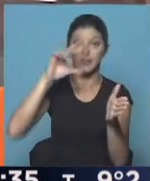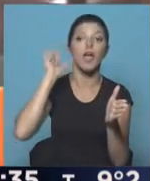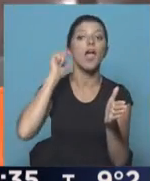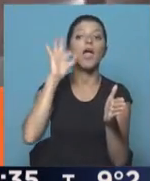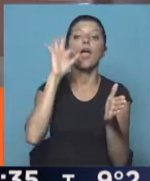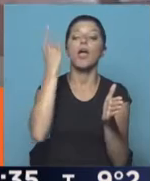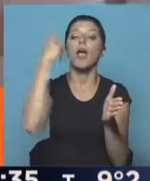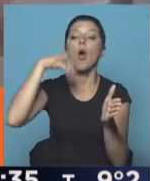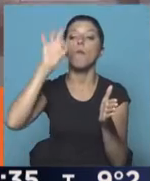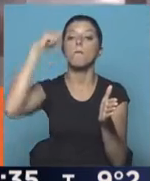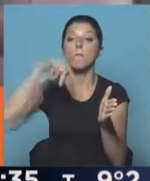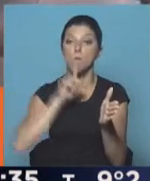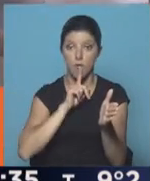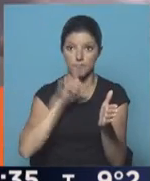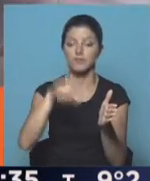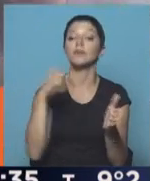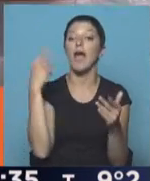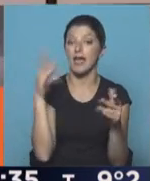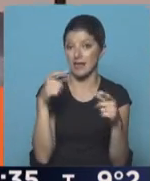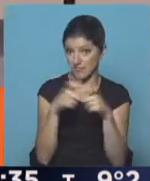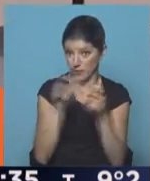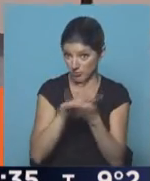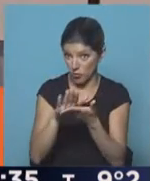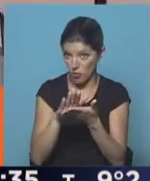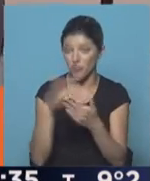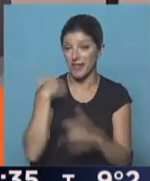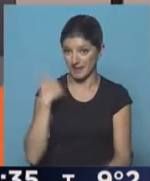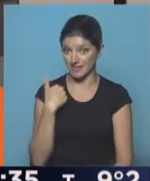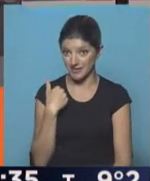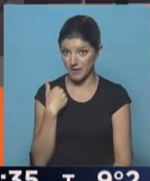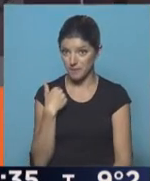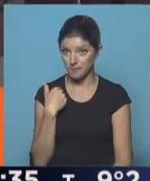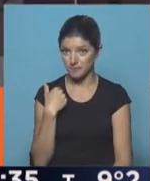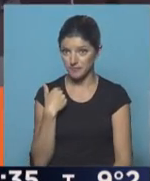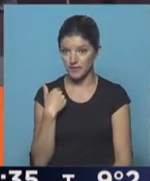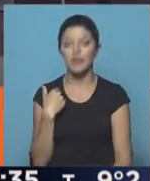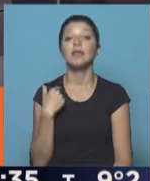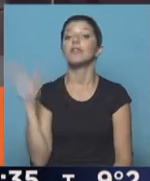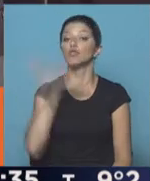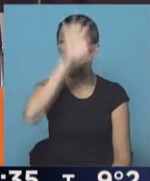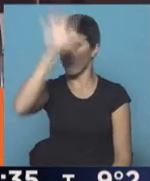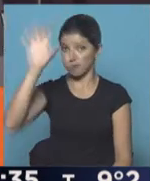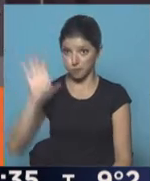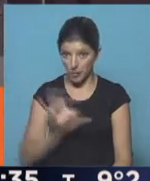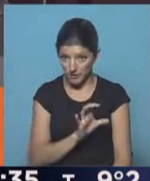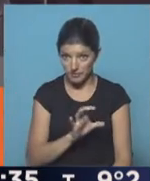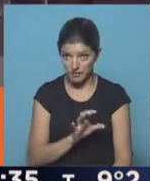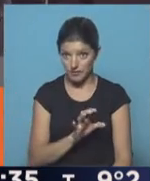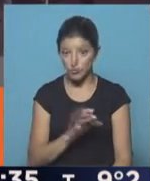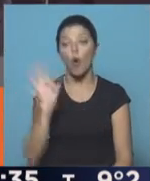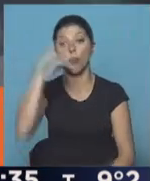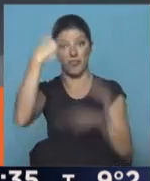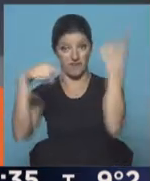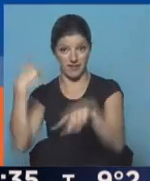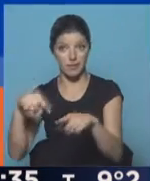ahí para estrenos argentinos como decíamos recién con este trabajo de realizadores de todas las provincias o de distintas provincias y